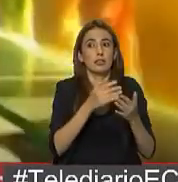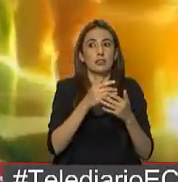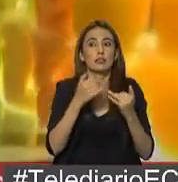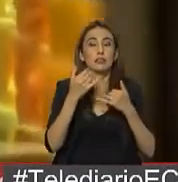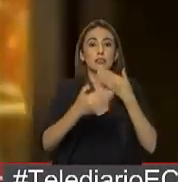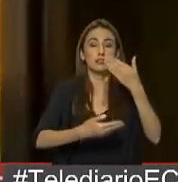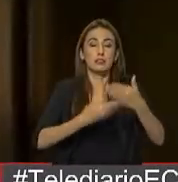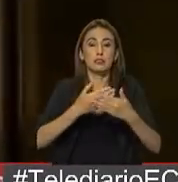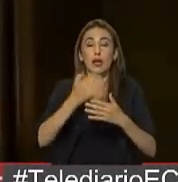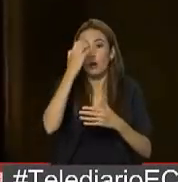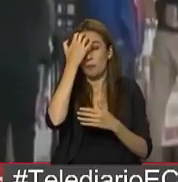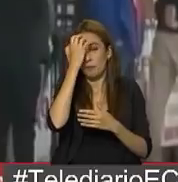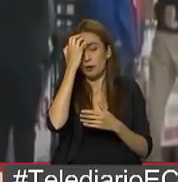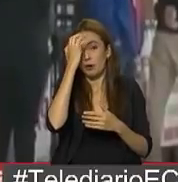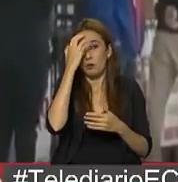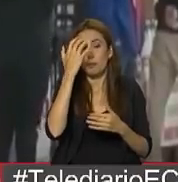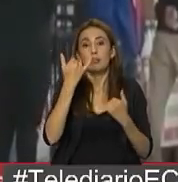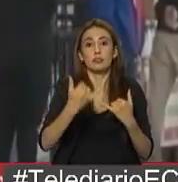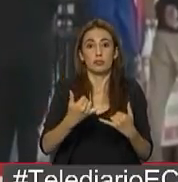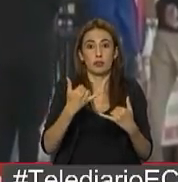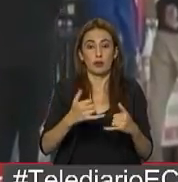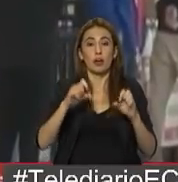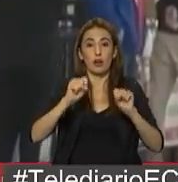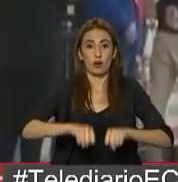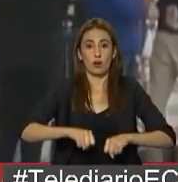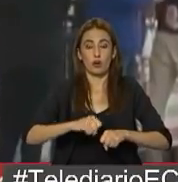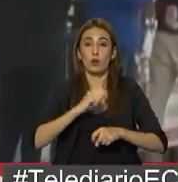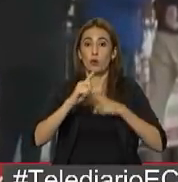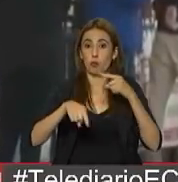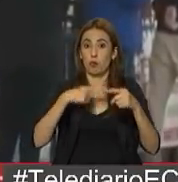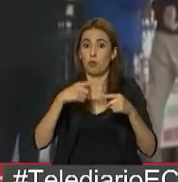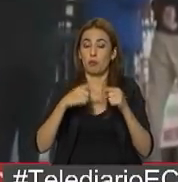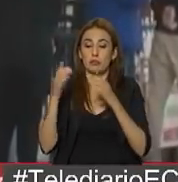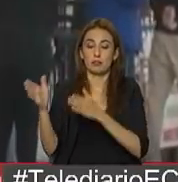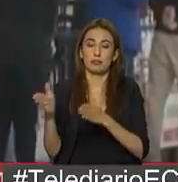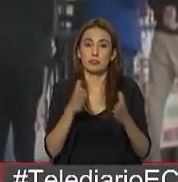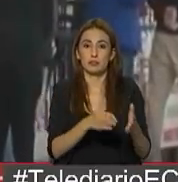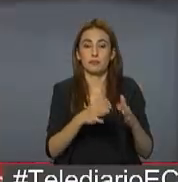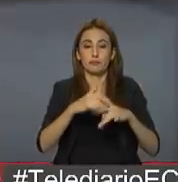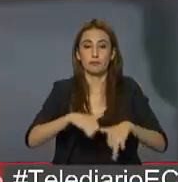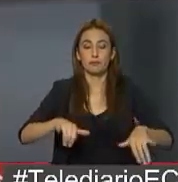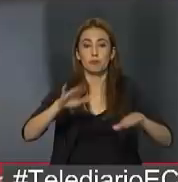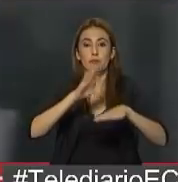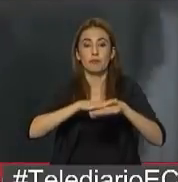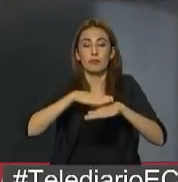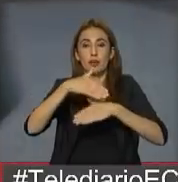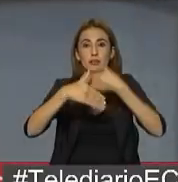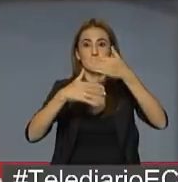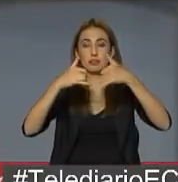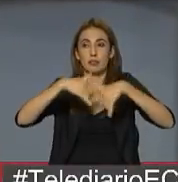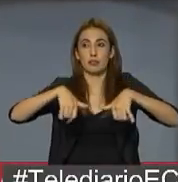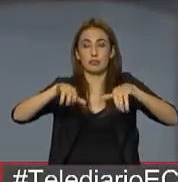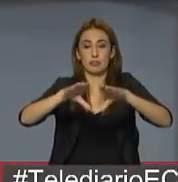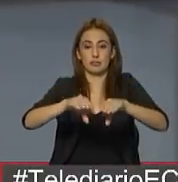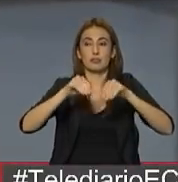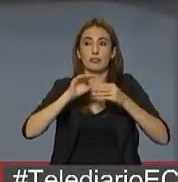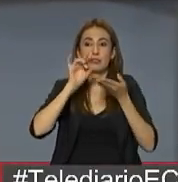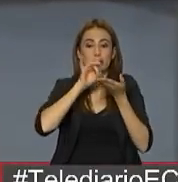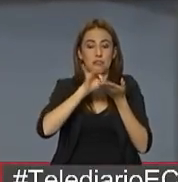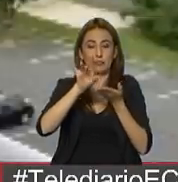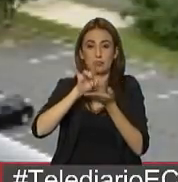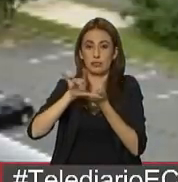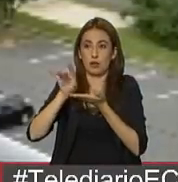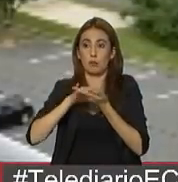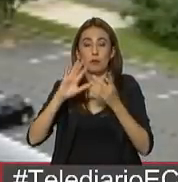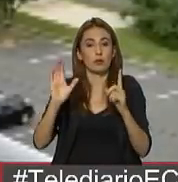una preocupación para esta etapa de recuperación, sobre todo luego de que se anunciara la más reciente cifra de desempleo que ya supera